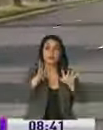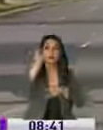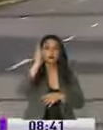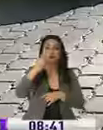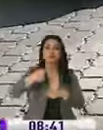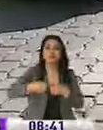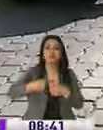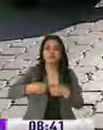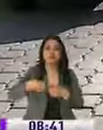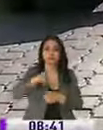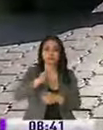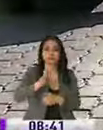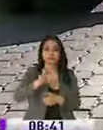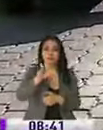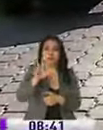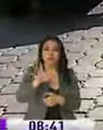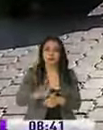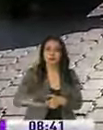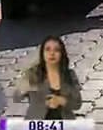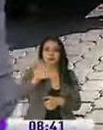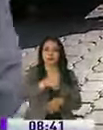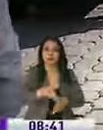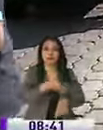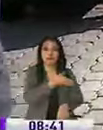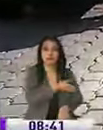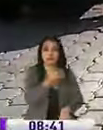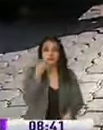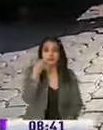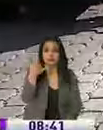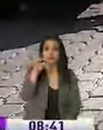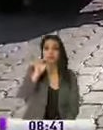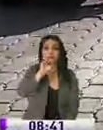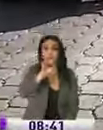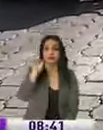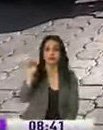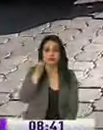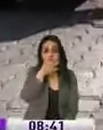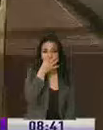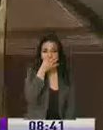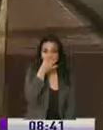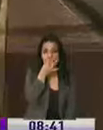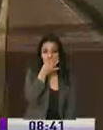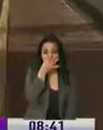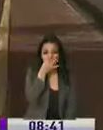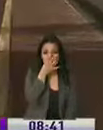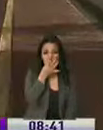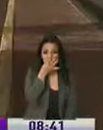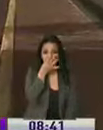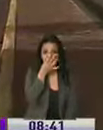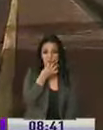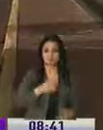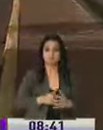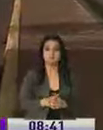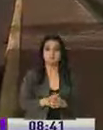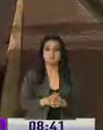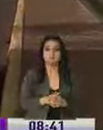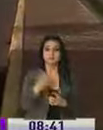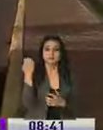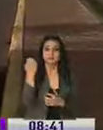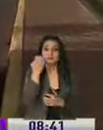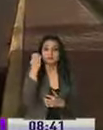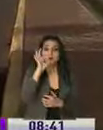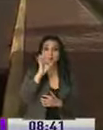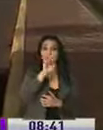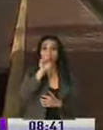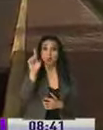Quito. La alarma se dio a través del sistema de seguridad EQ911. El sistema EQ911 nos reportó una persona que se encontraba